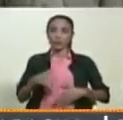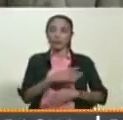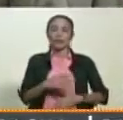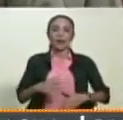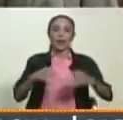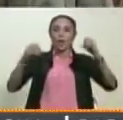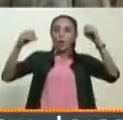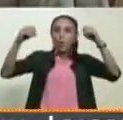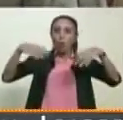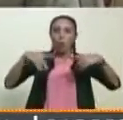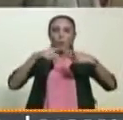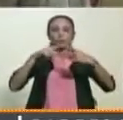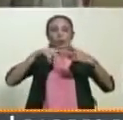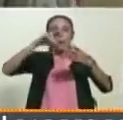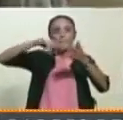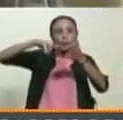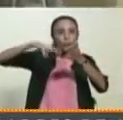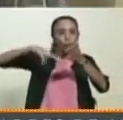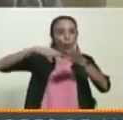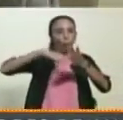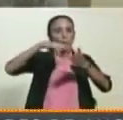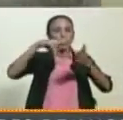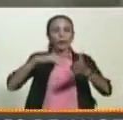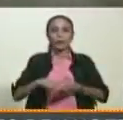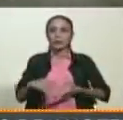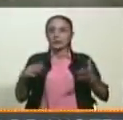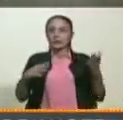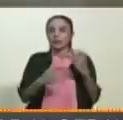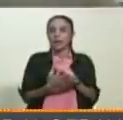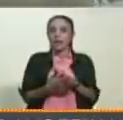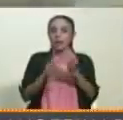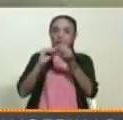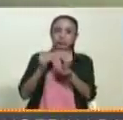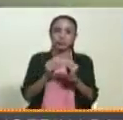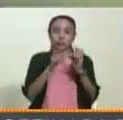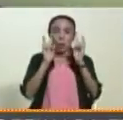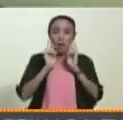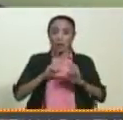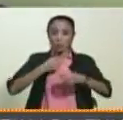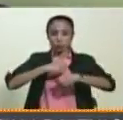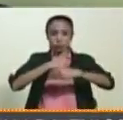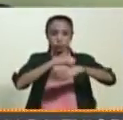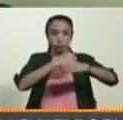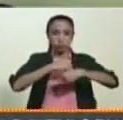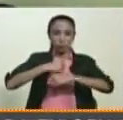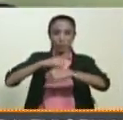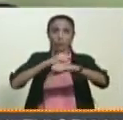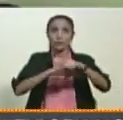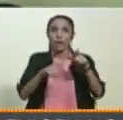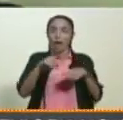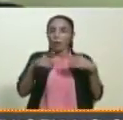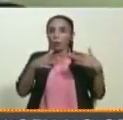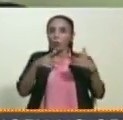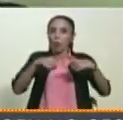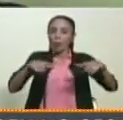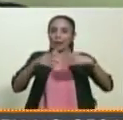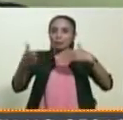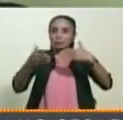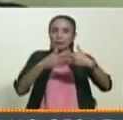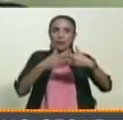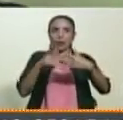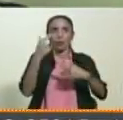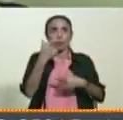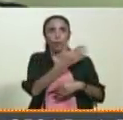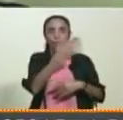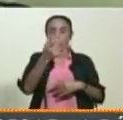eléctrico, plomería, impermeabilización. Habían unas áreas que estaban totalmente cerradas o inexistentes. Mire qué